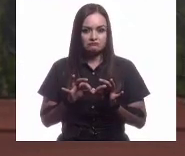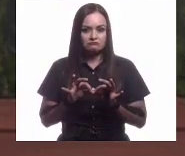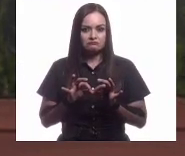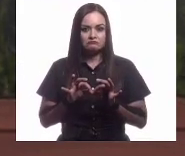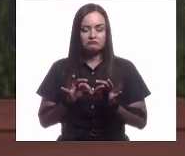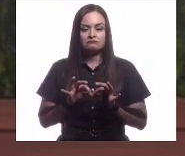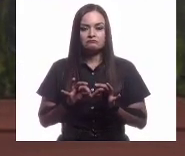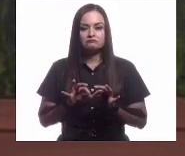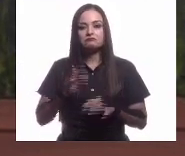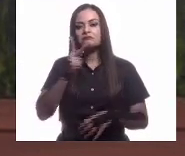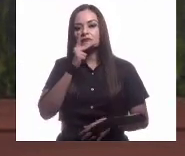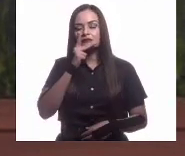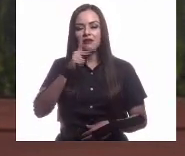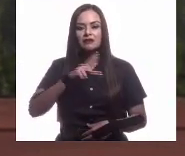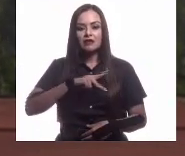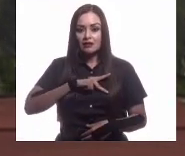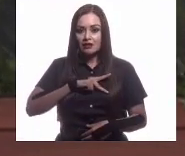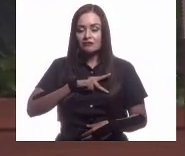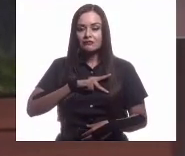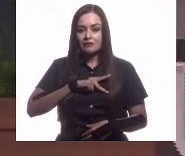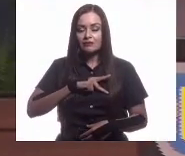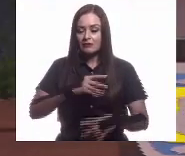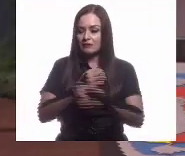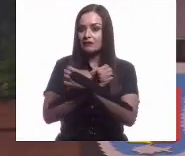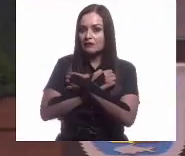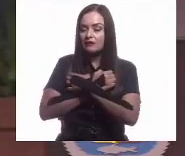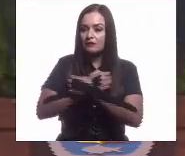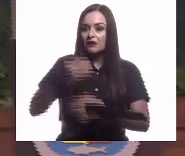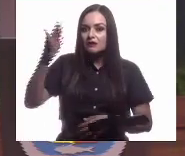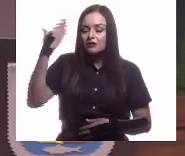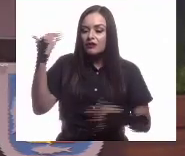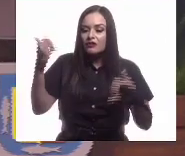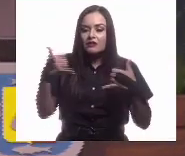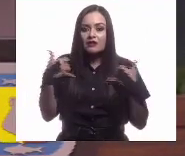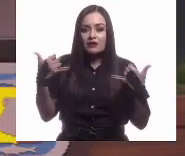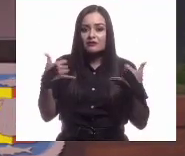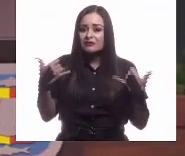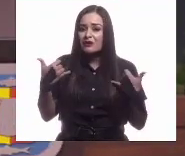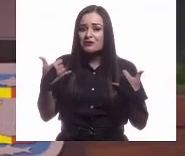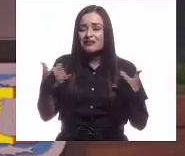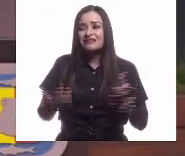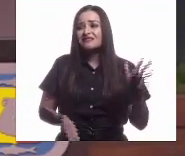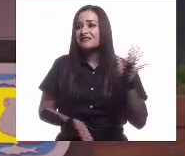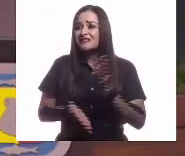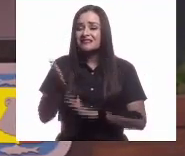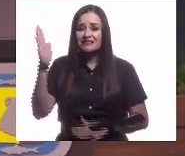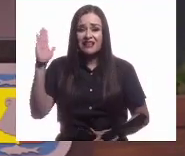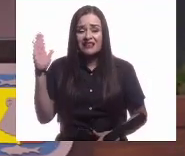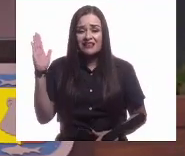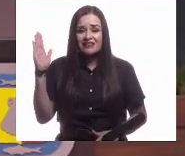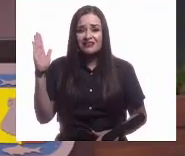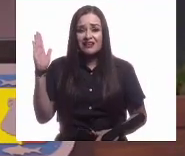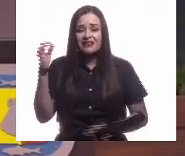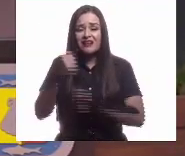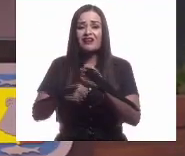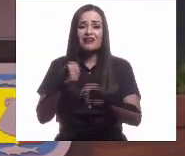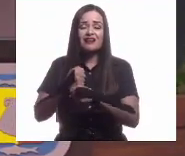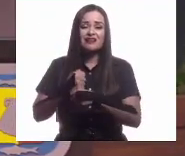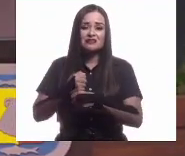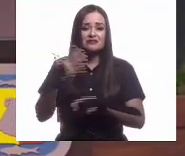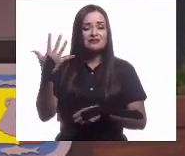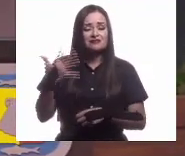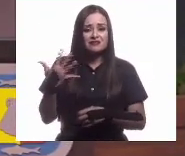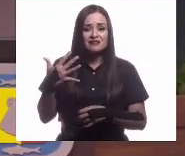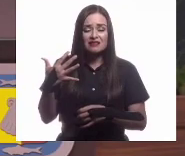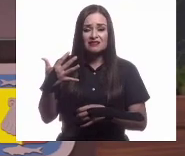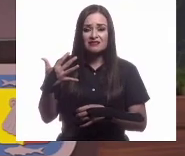fue por sí mismo producto de la educación de aquellos jóvenes que se tenían que ir, casi unos niños a los 15 años, y